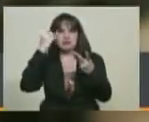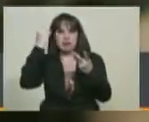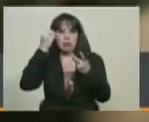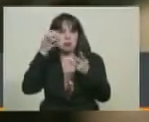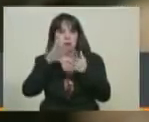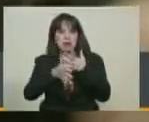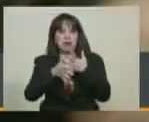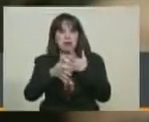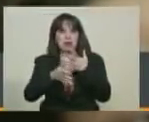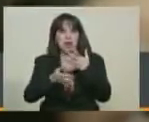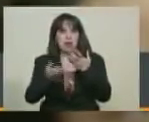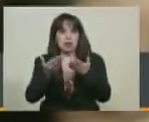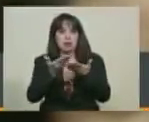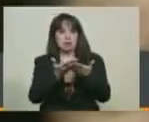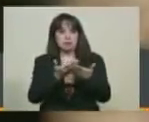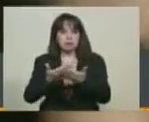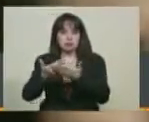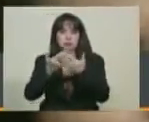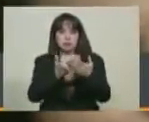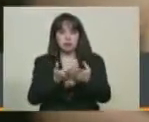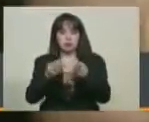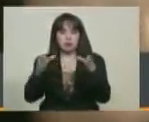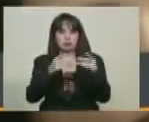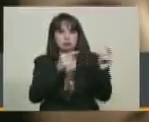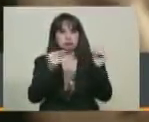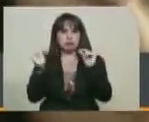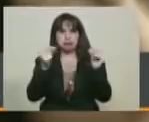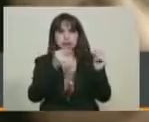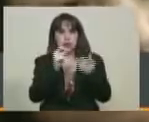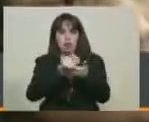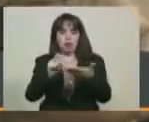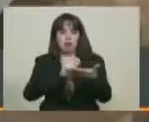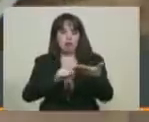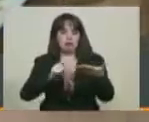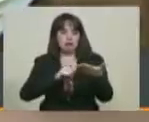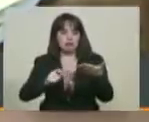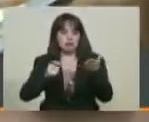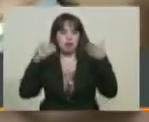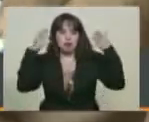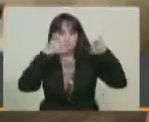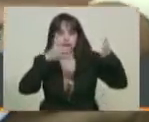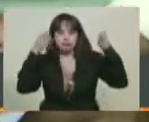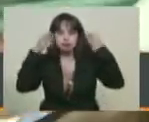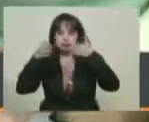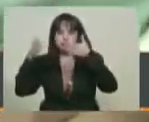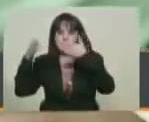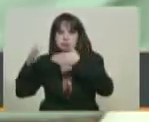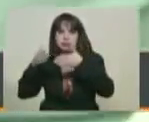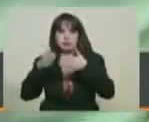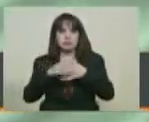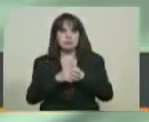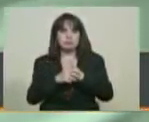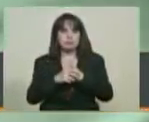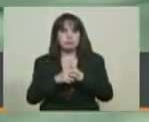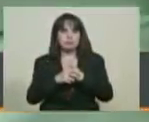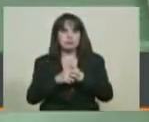los círculos de estudio, los círculos de debate, los escritores, los que orientan con su palabra.